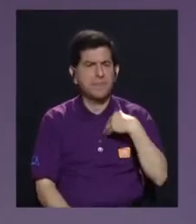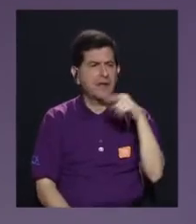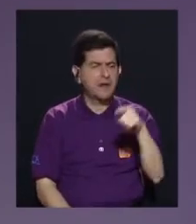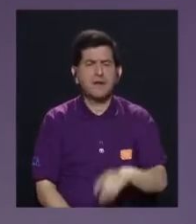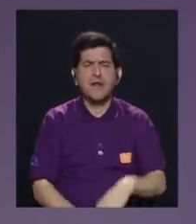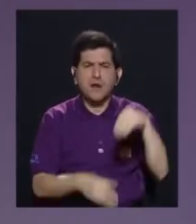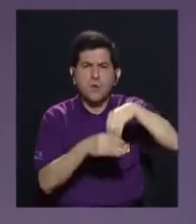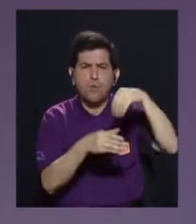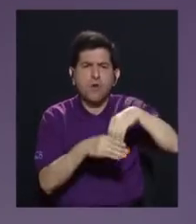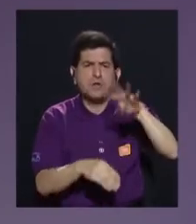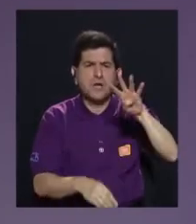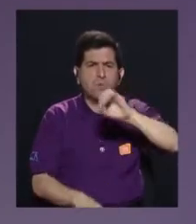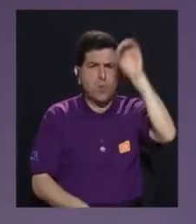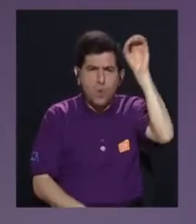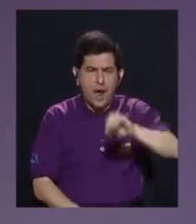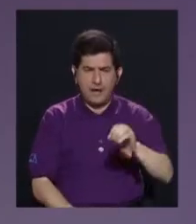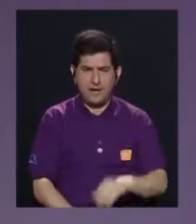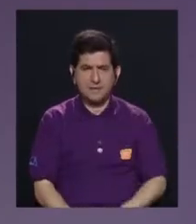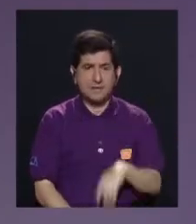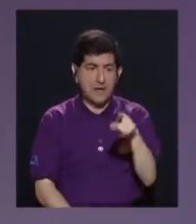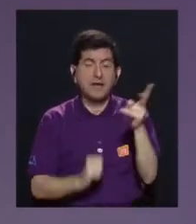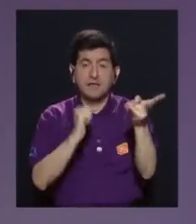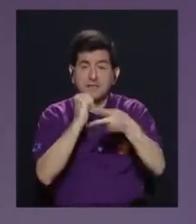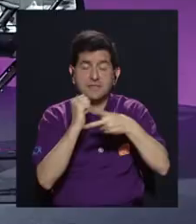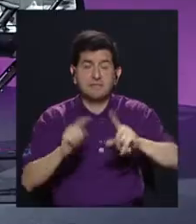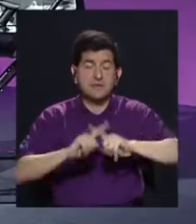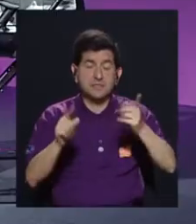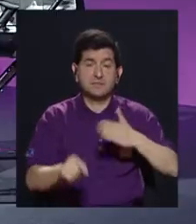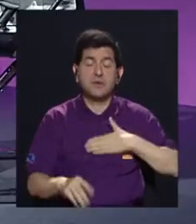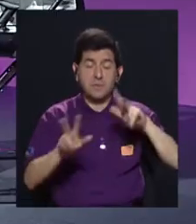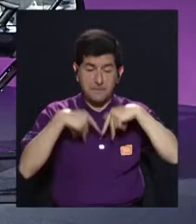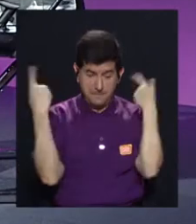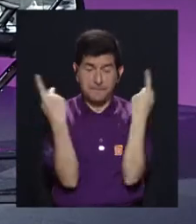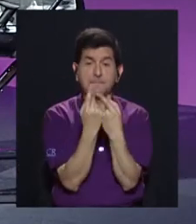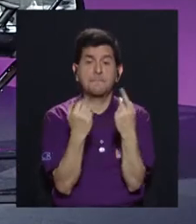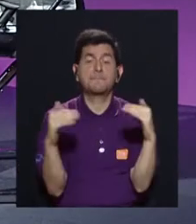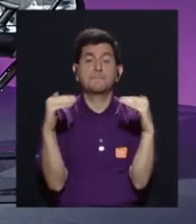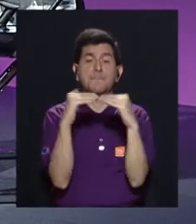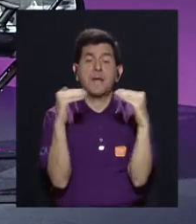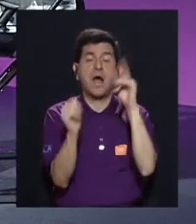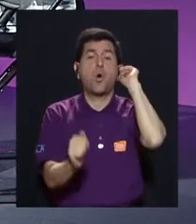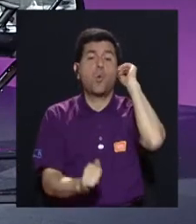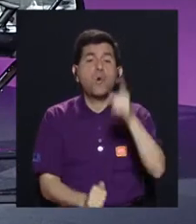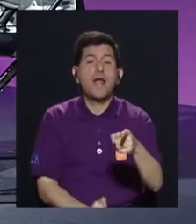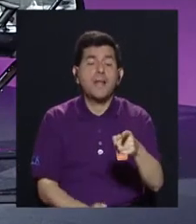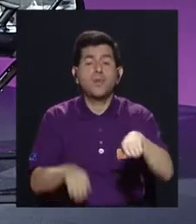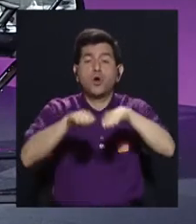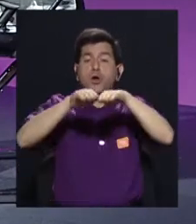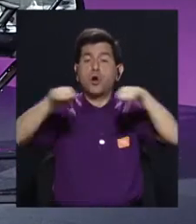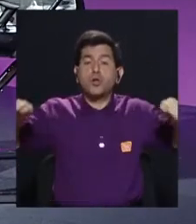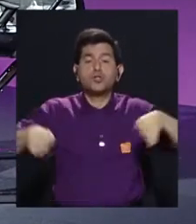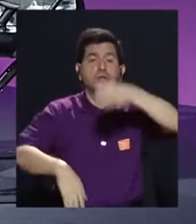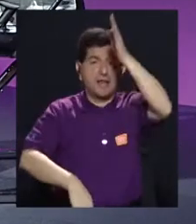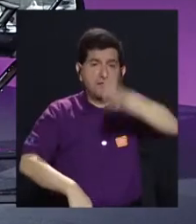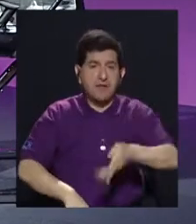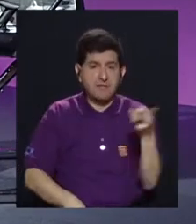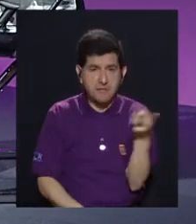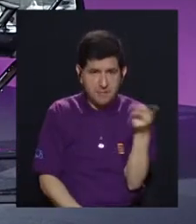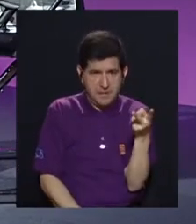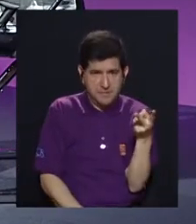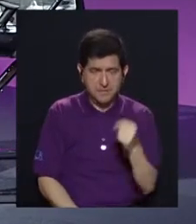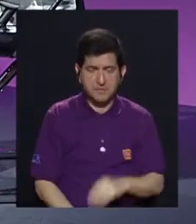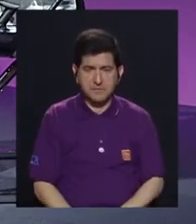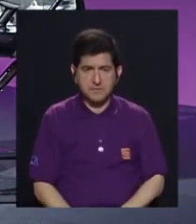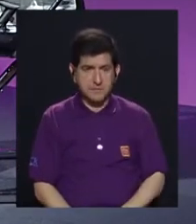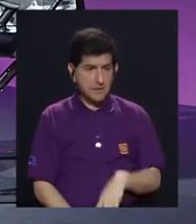la cuota del 40 por ciento para esa oportunidad pero en mi partido teníamos la paridad obligatoria horizontal y vertical eso